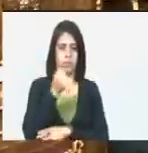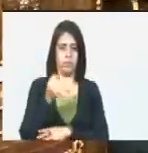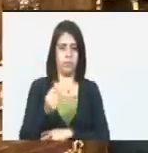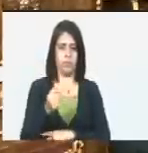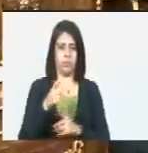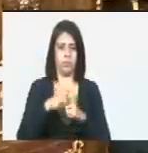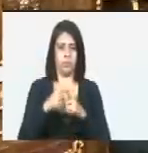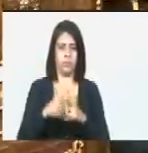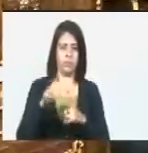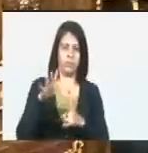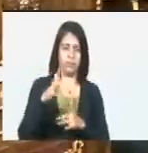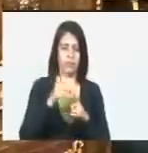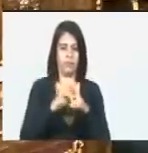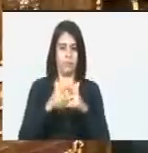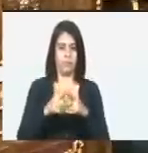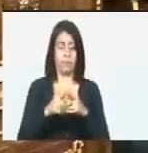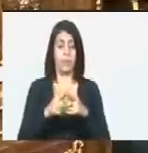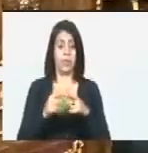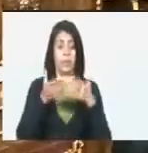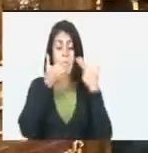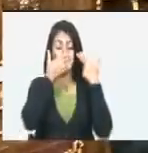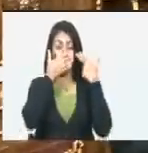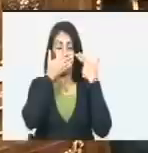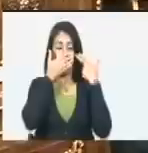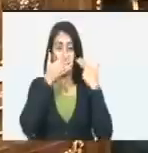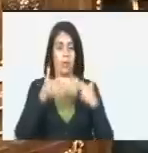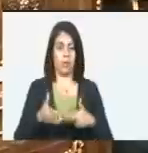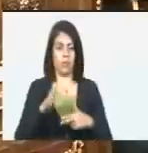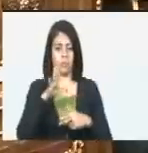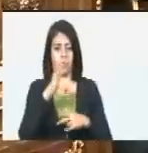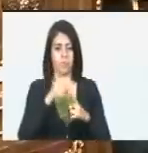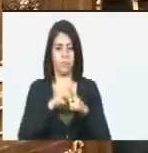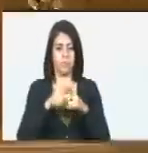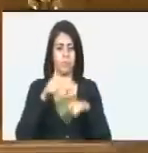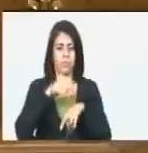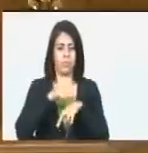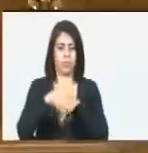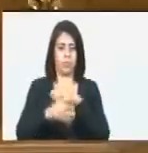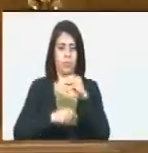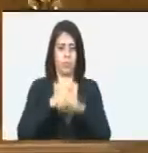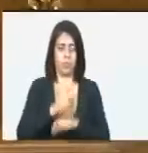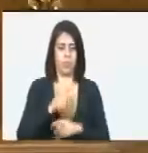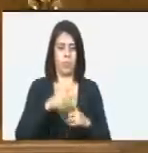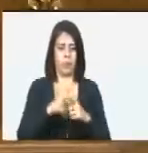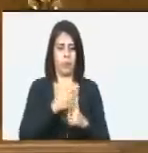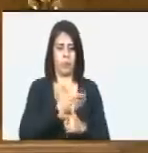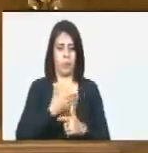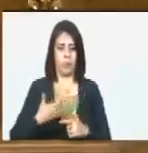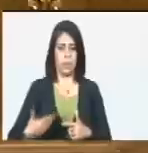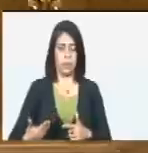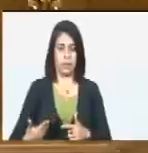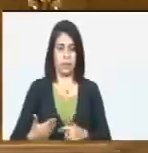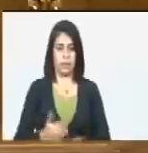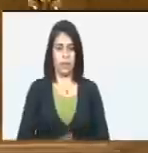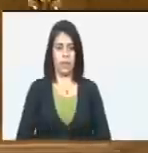parcial, al secuestro parcial momentáneo del comandante presidente Hugo